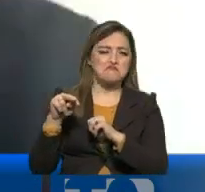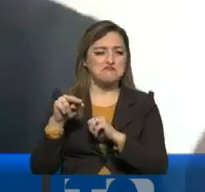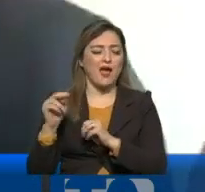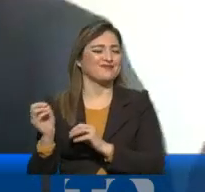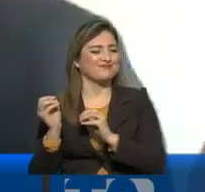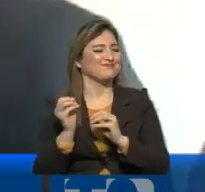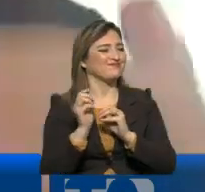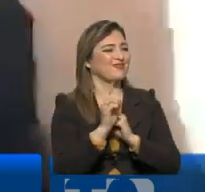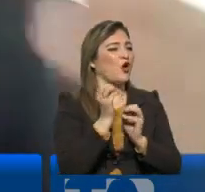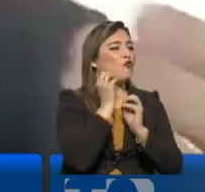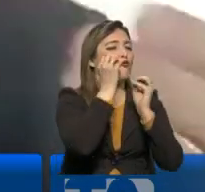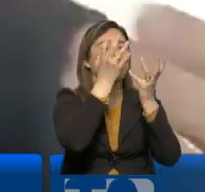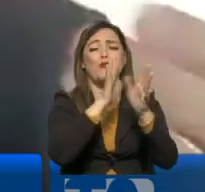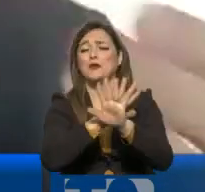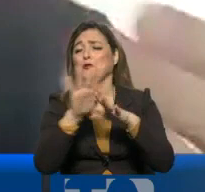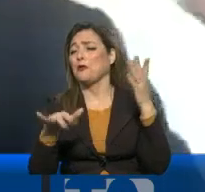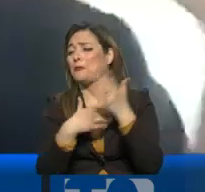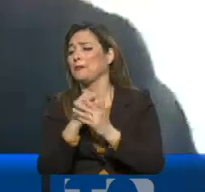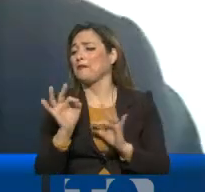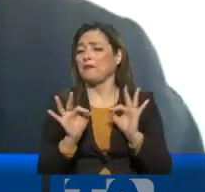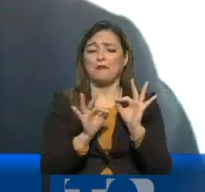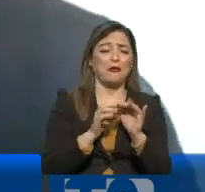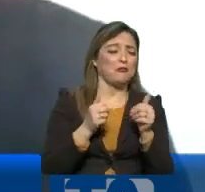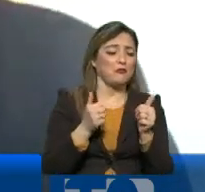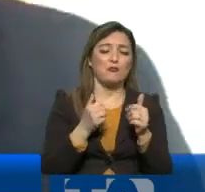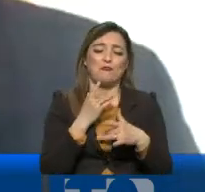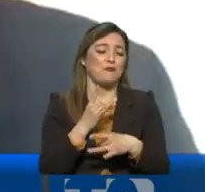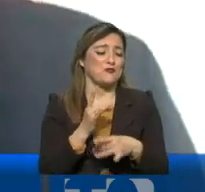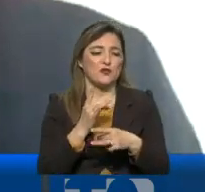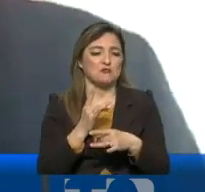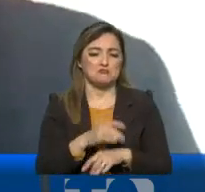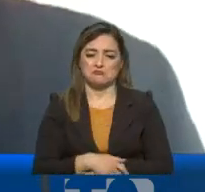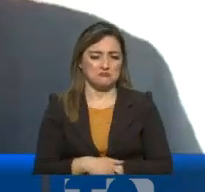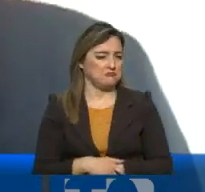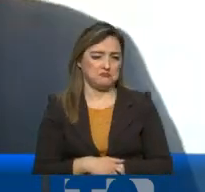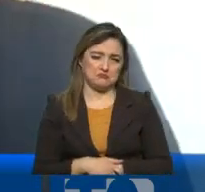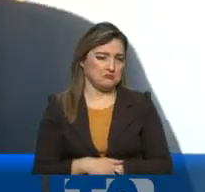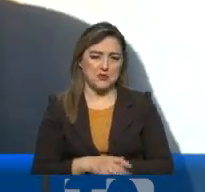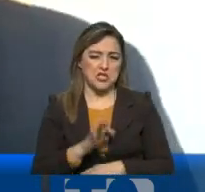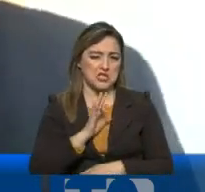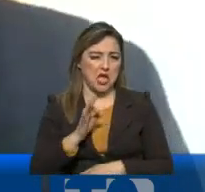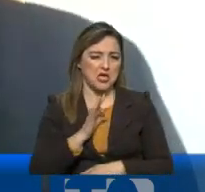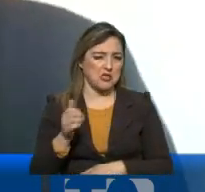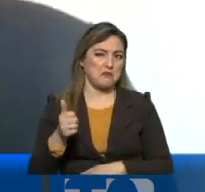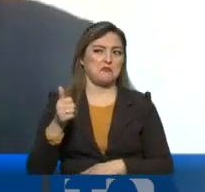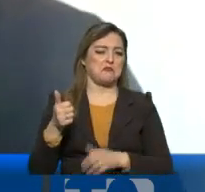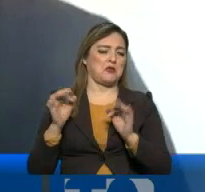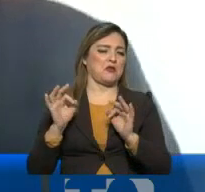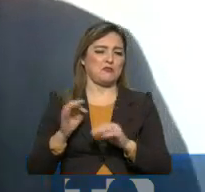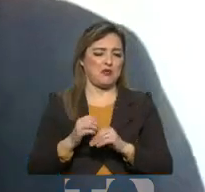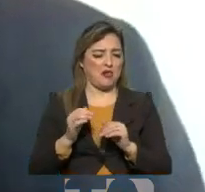la ciudadanía, ciudadanos, el metro está en grandes manos, en grandes técnicos, vamos para